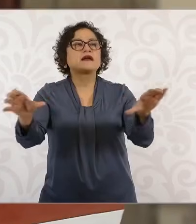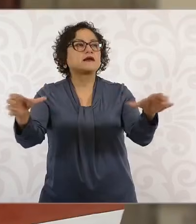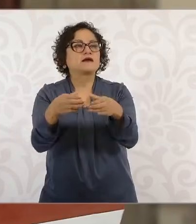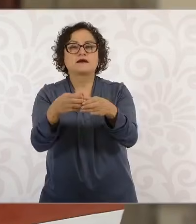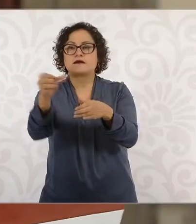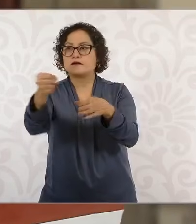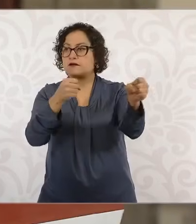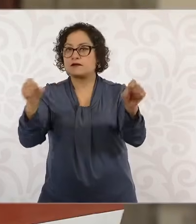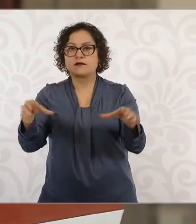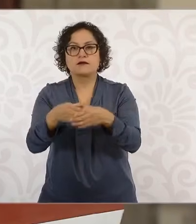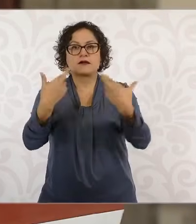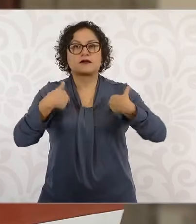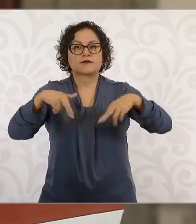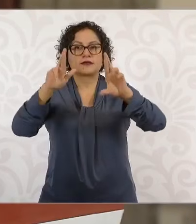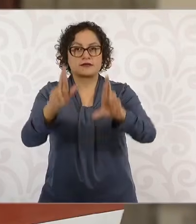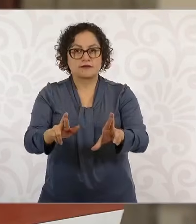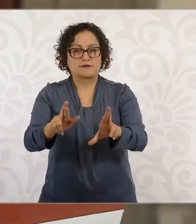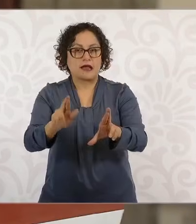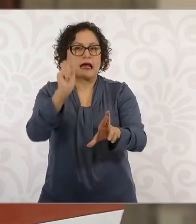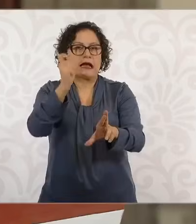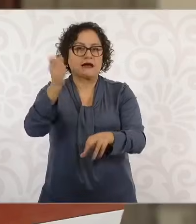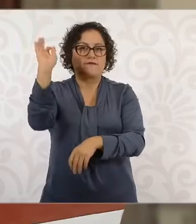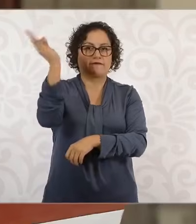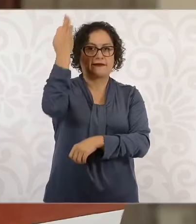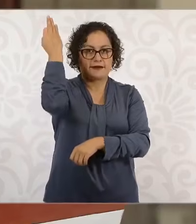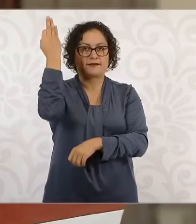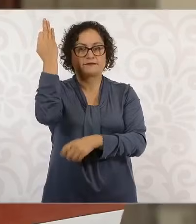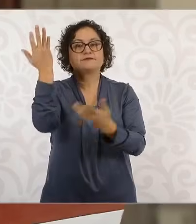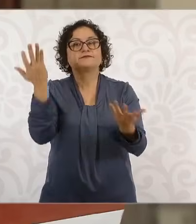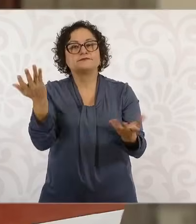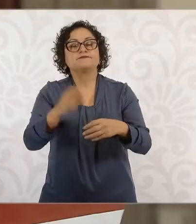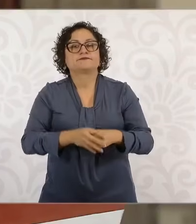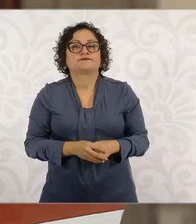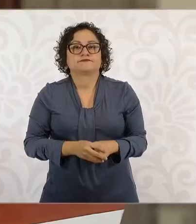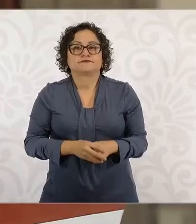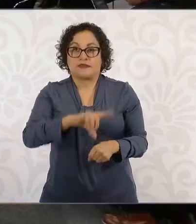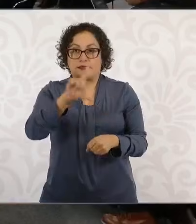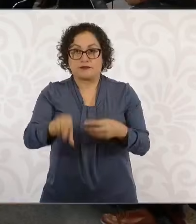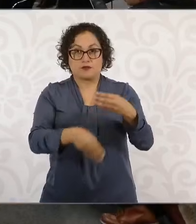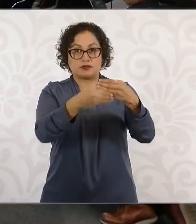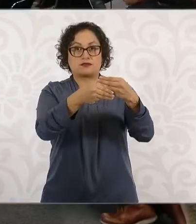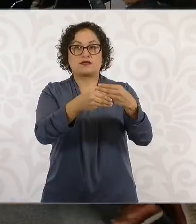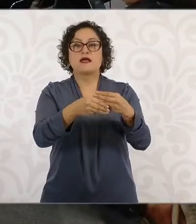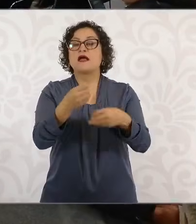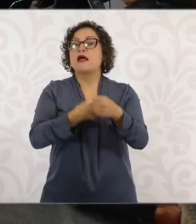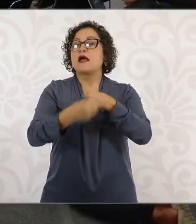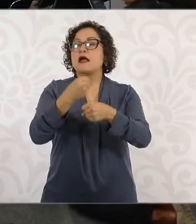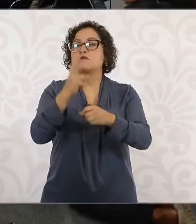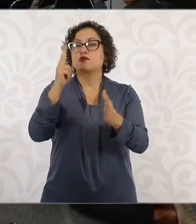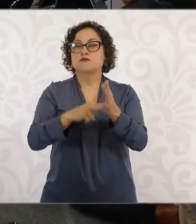Una federación. Y luego le agregamos lo de abajo, en el